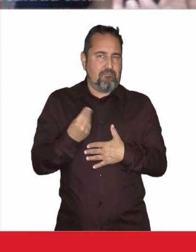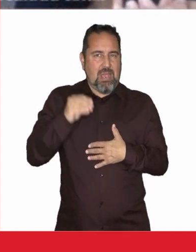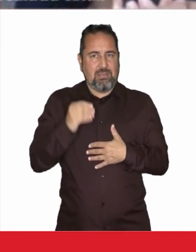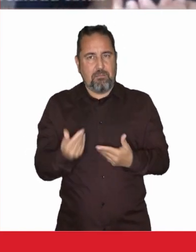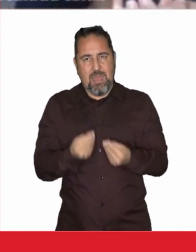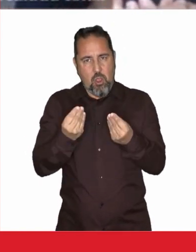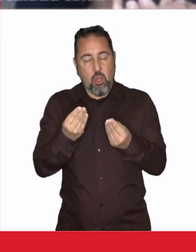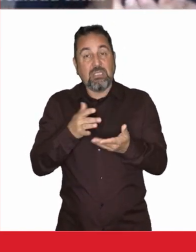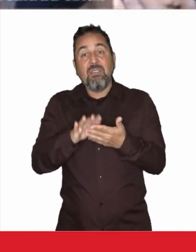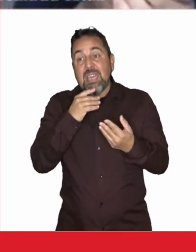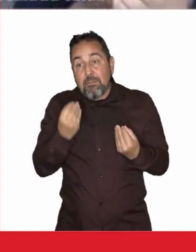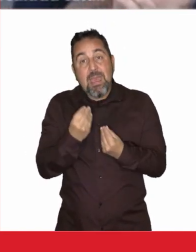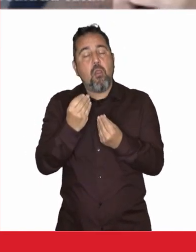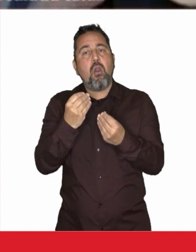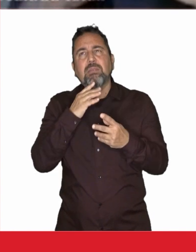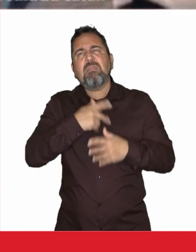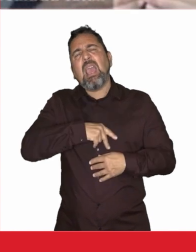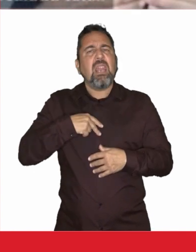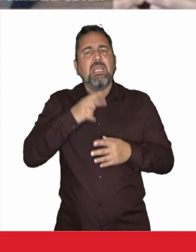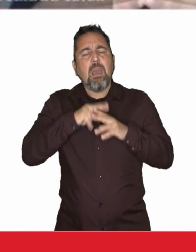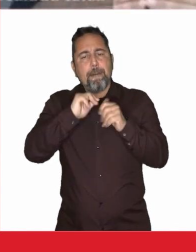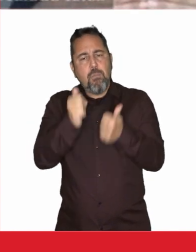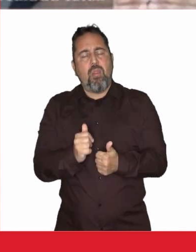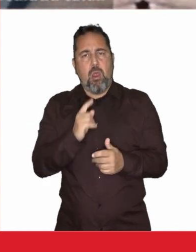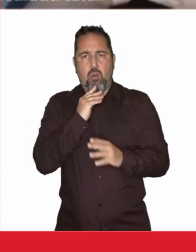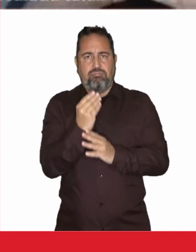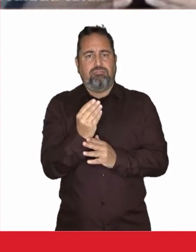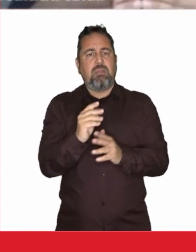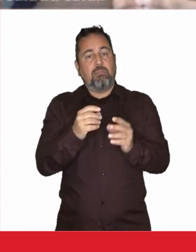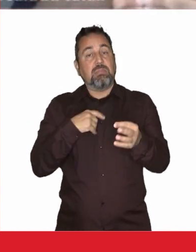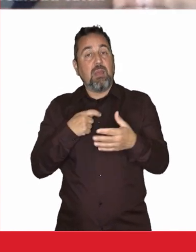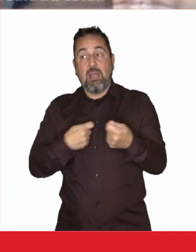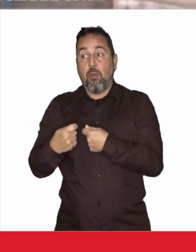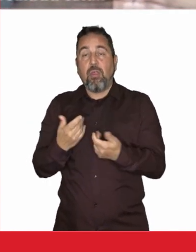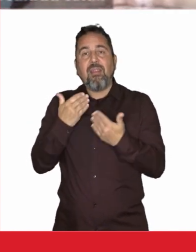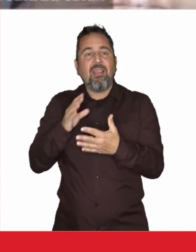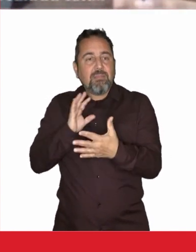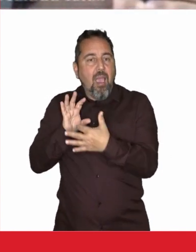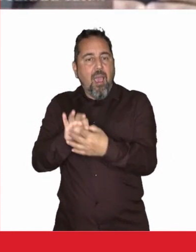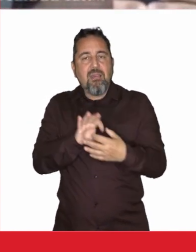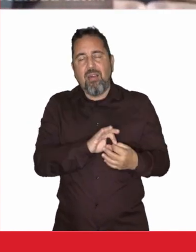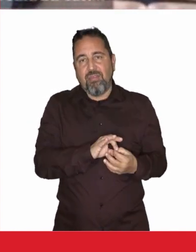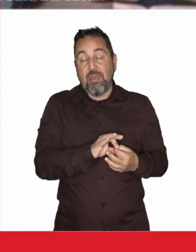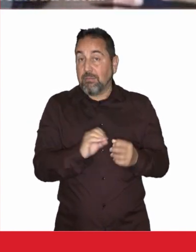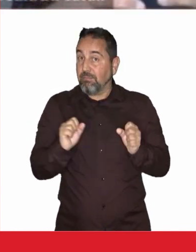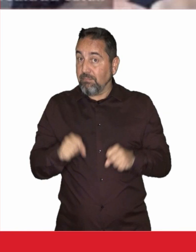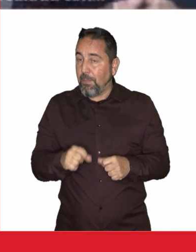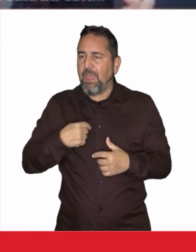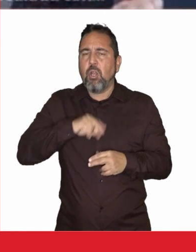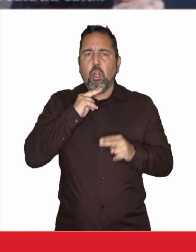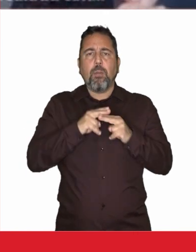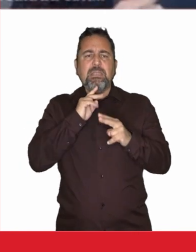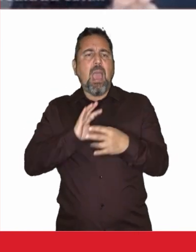valor, ¿sí? Es decir, vamos a mejorar en general nuestro modelo de negocio gracias a estas alianzas,